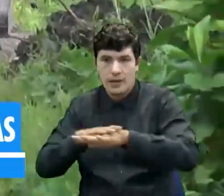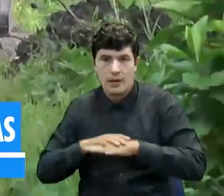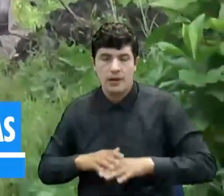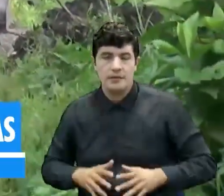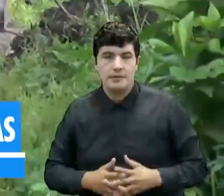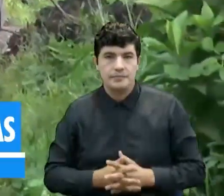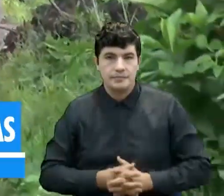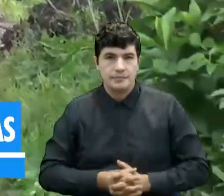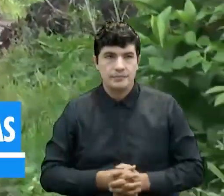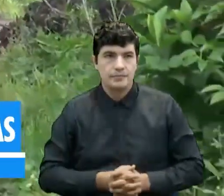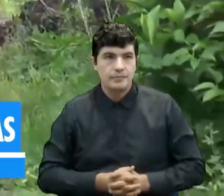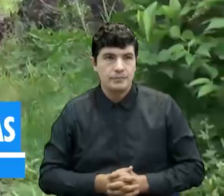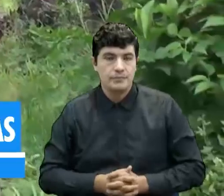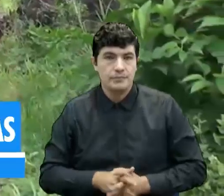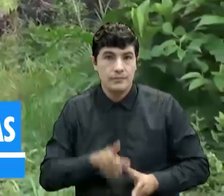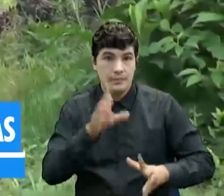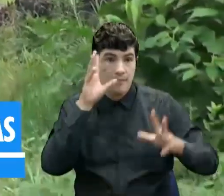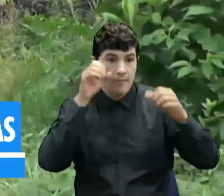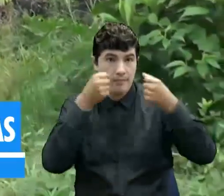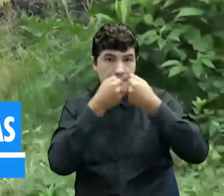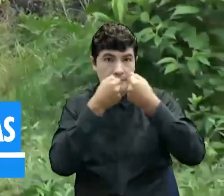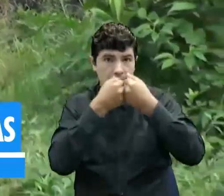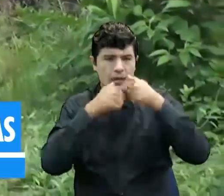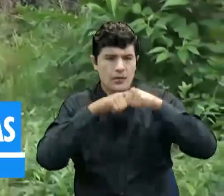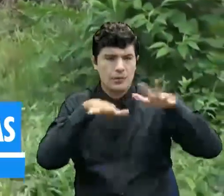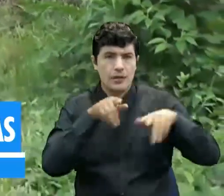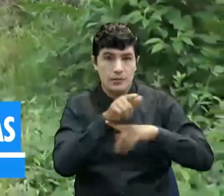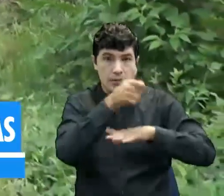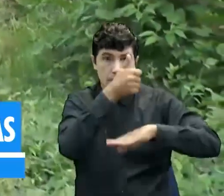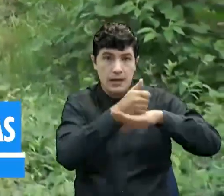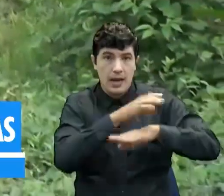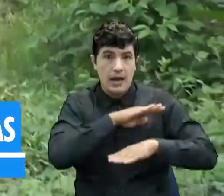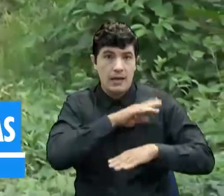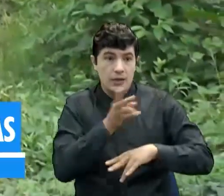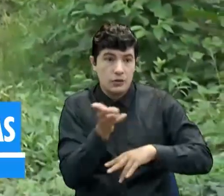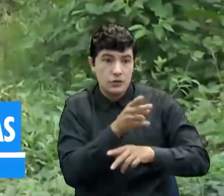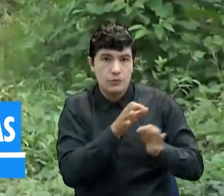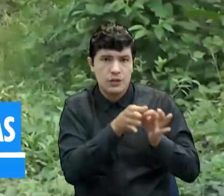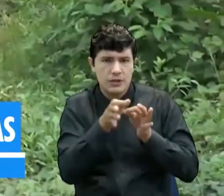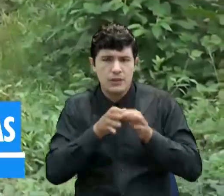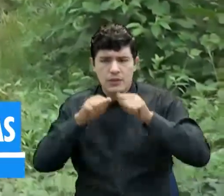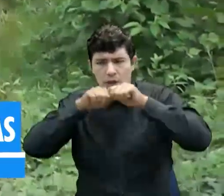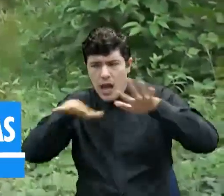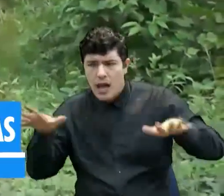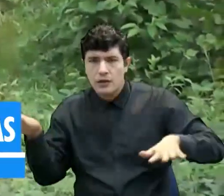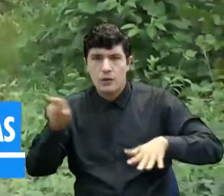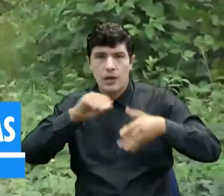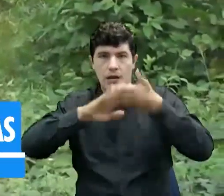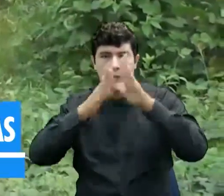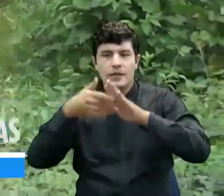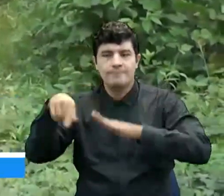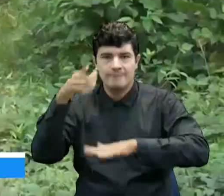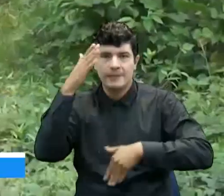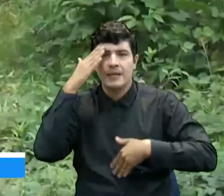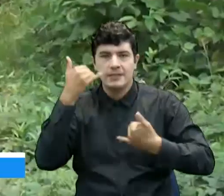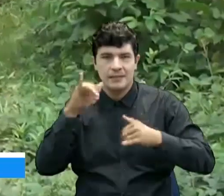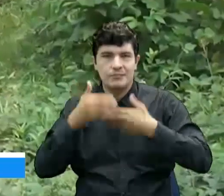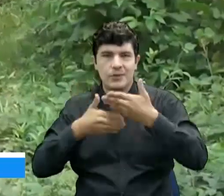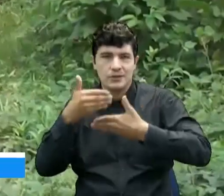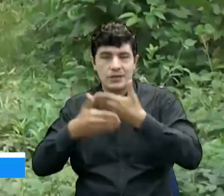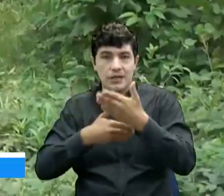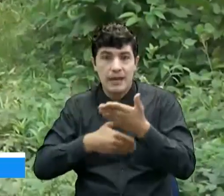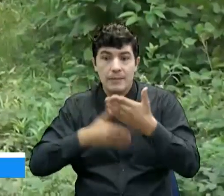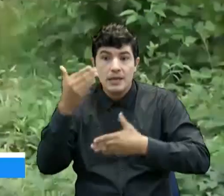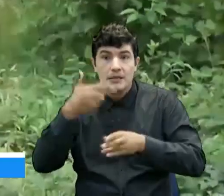de la ola invernal el convenio fue socializado por parte de los alcaldes de estos dos municipios con las comunidades de estos sectores y los